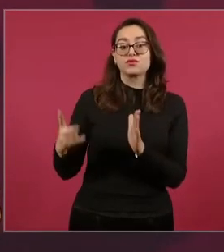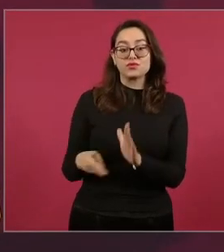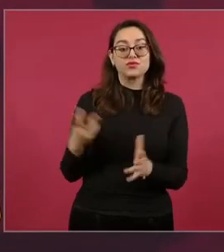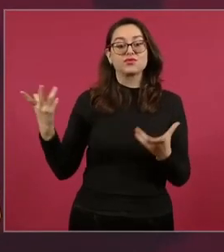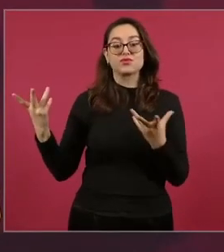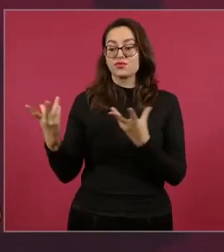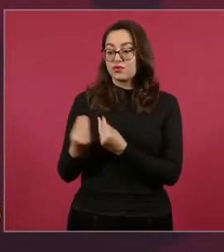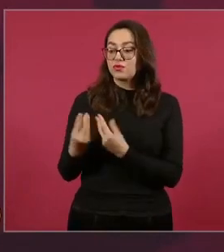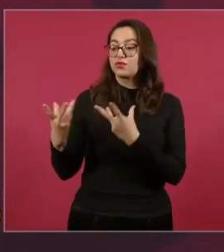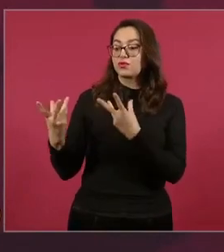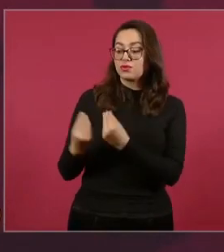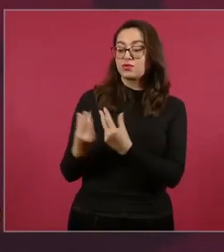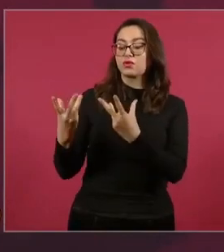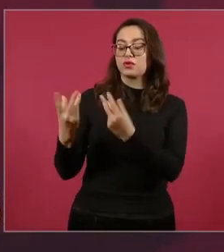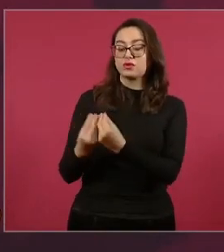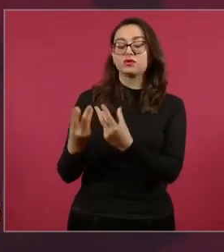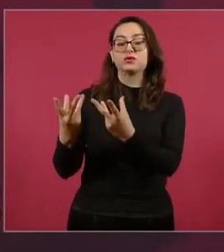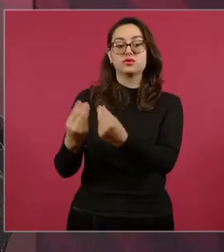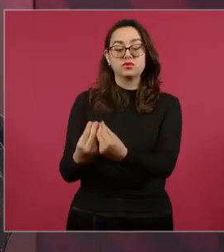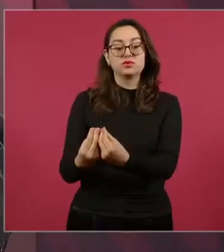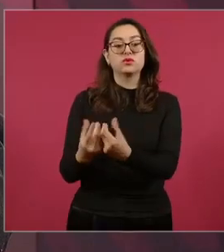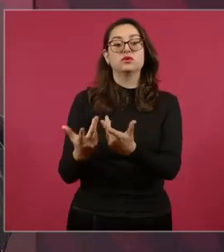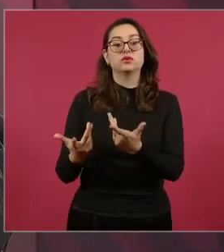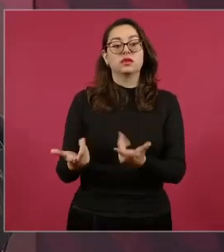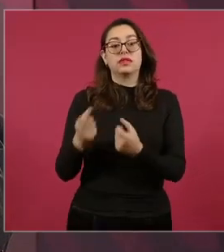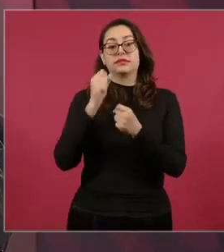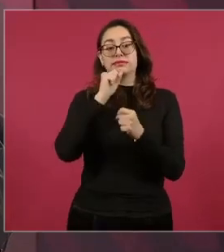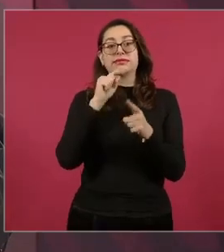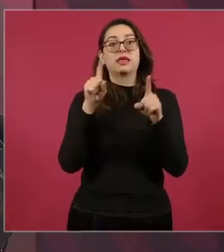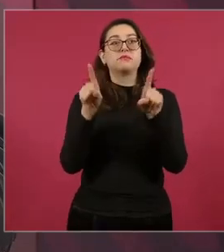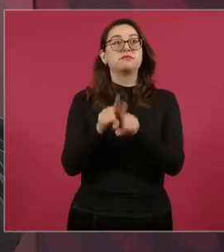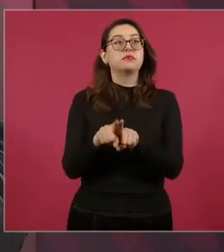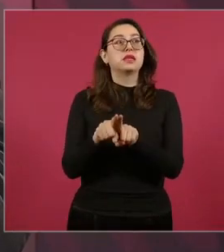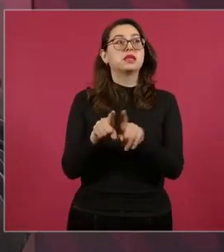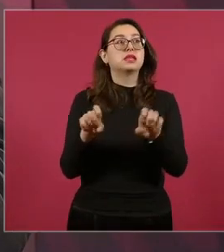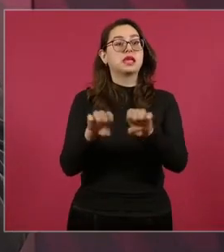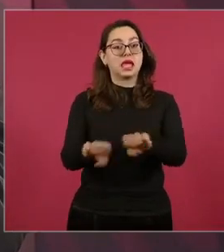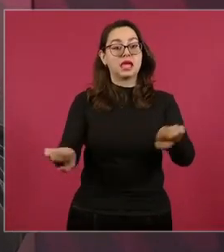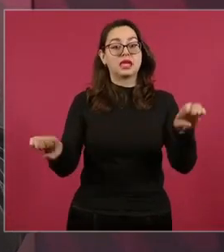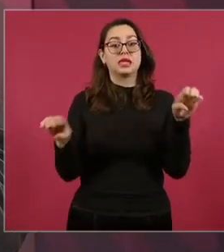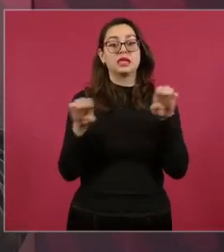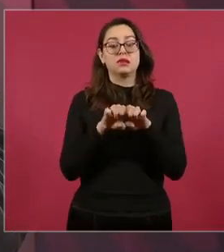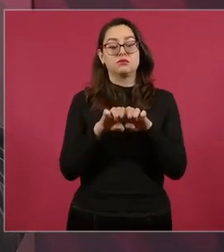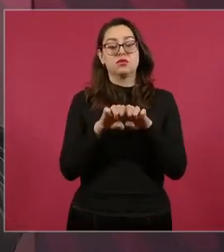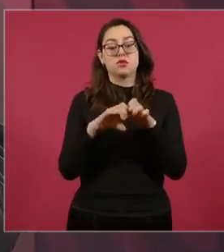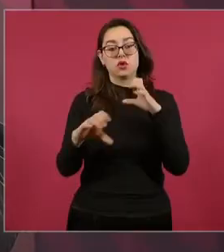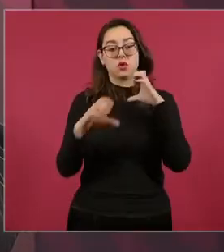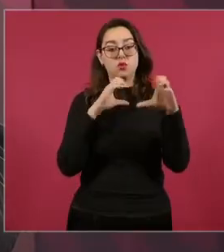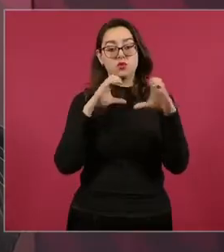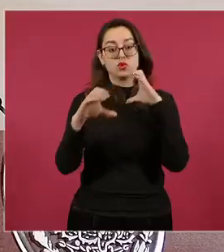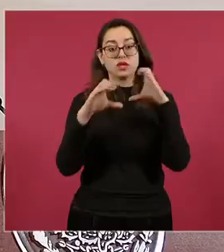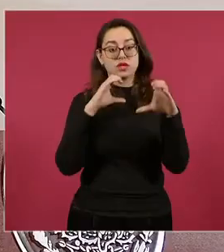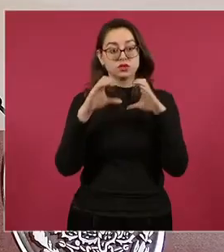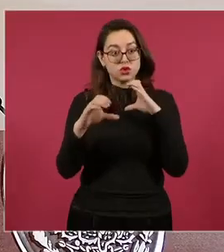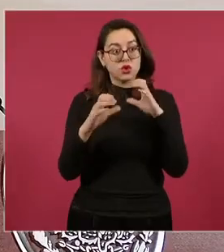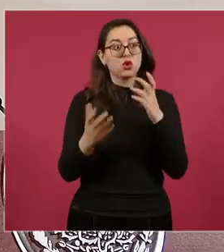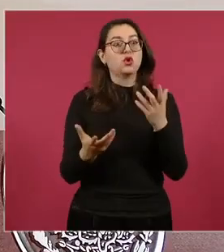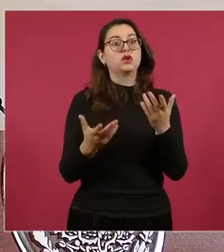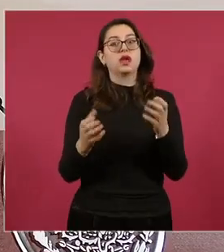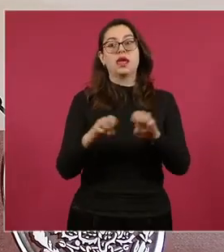también me reuní con todo el equipo de comunicaciones, de obras,